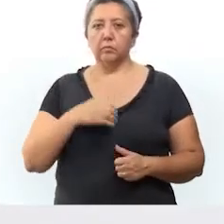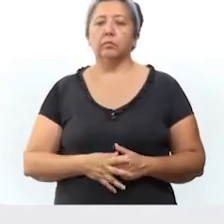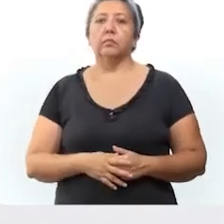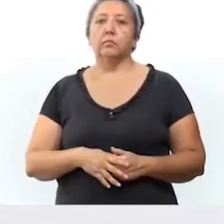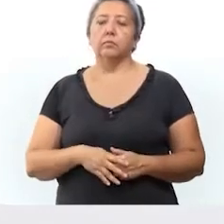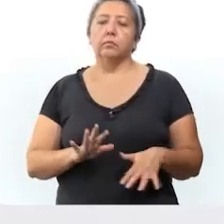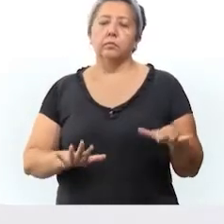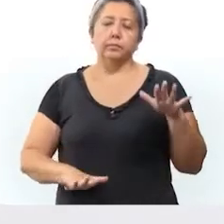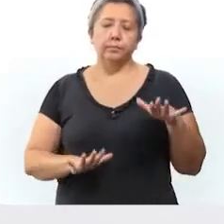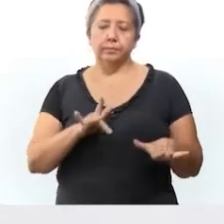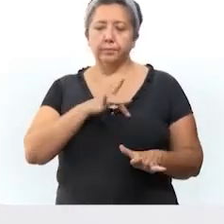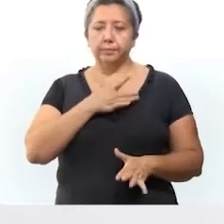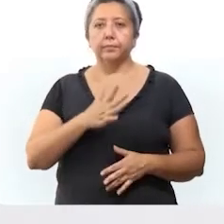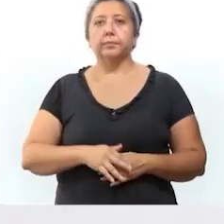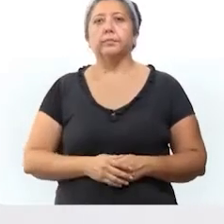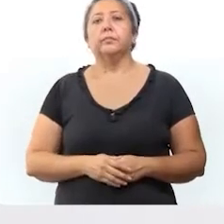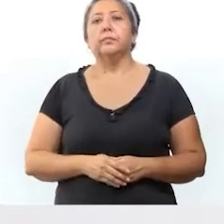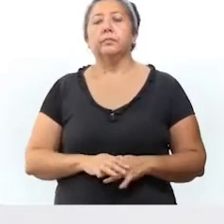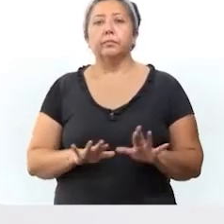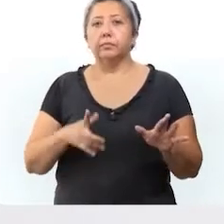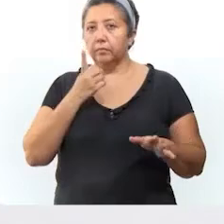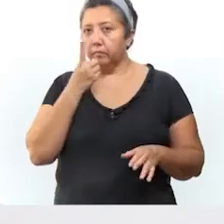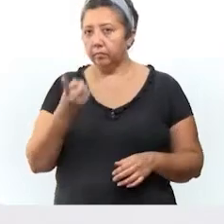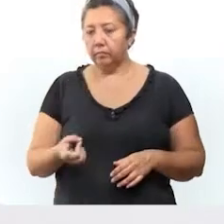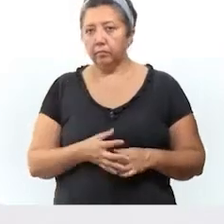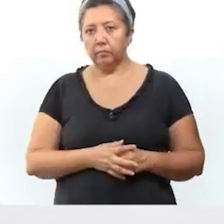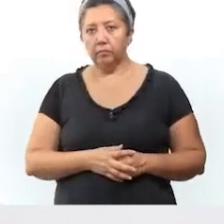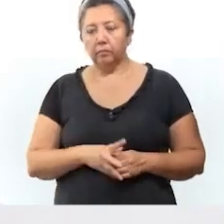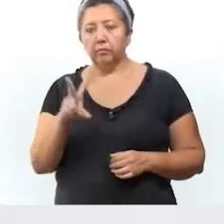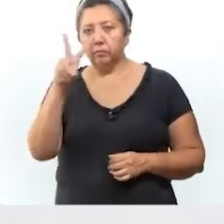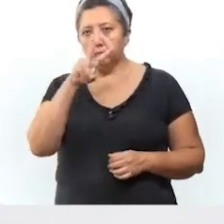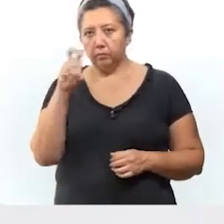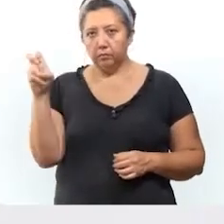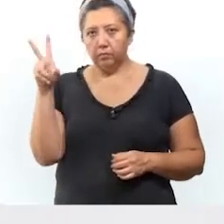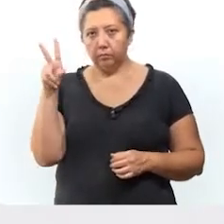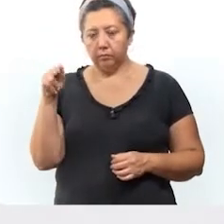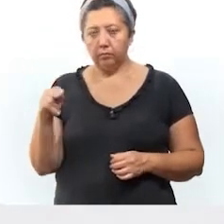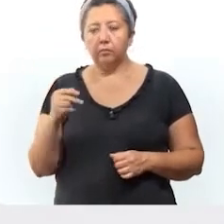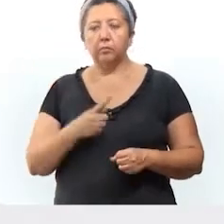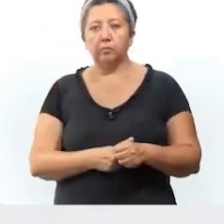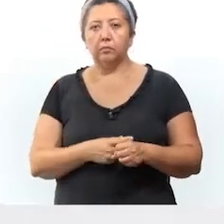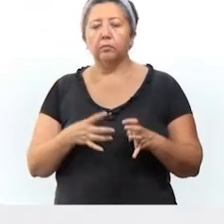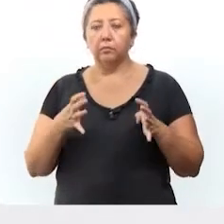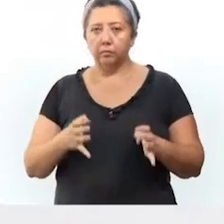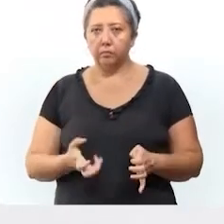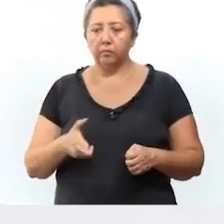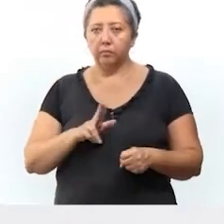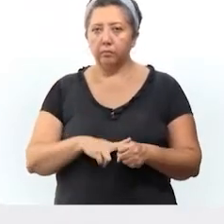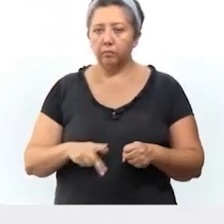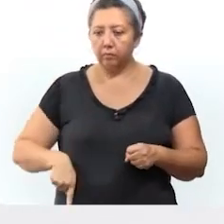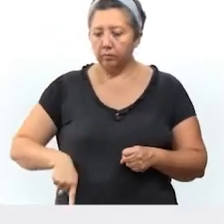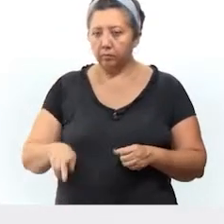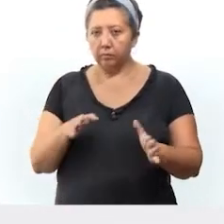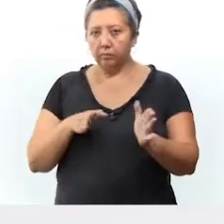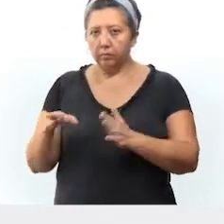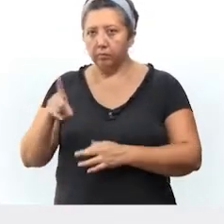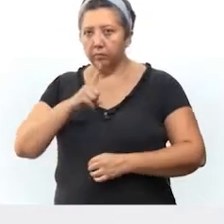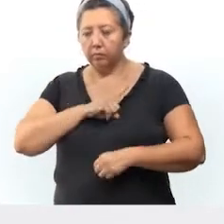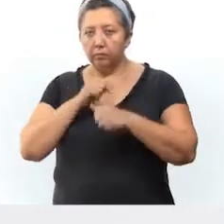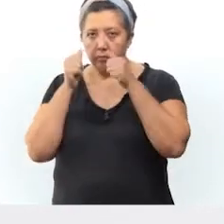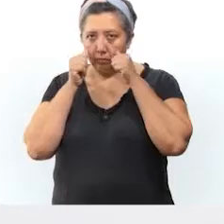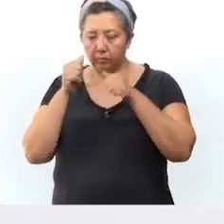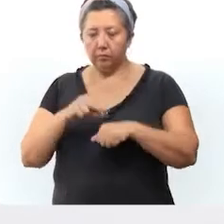de Salud. Presentan síntomas leves. Como ya se mencionó, 280 de los casos positivos están en hospitales públicos